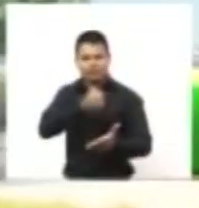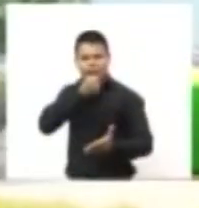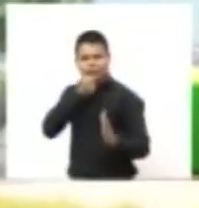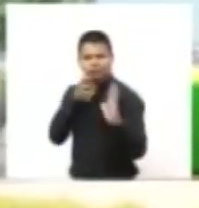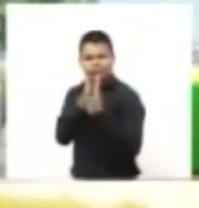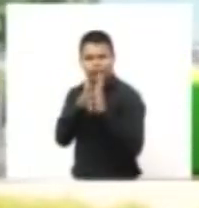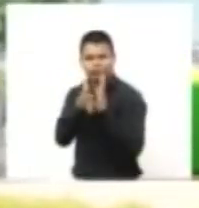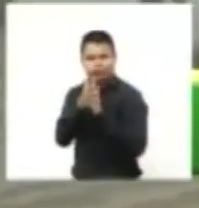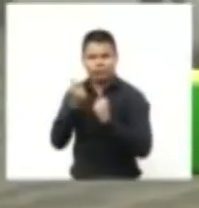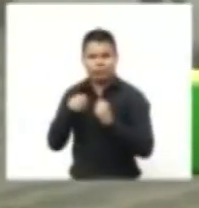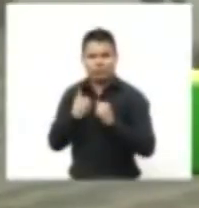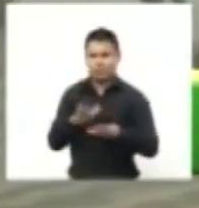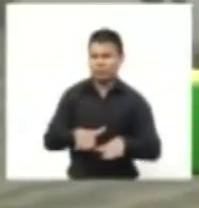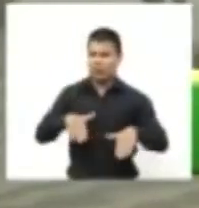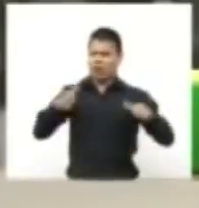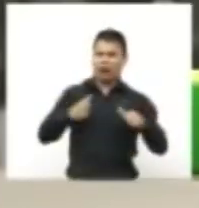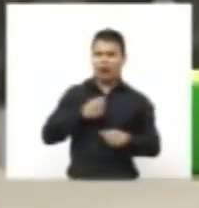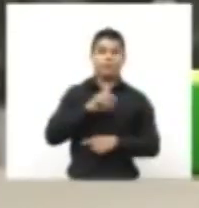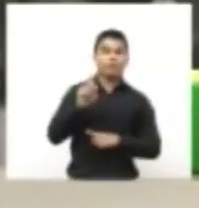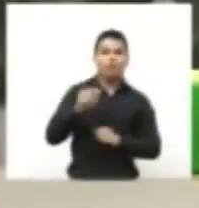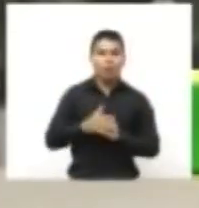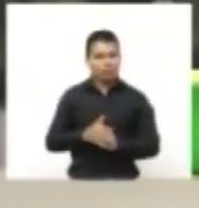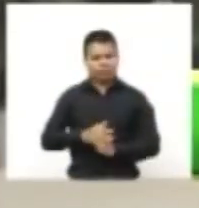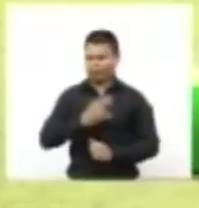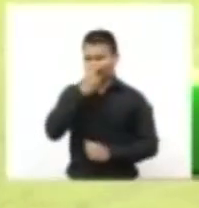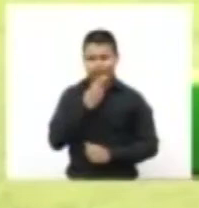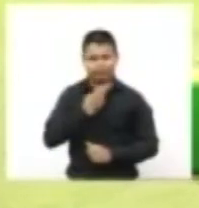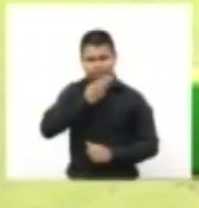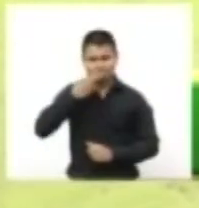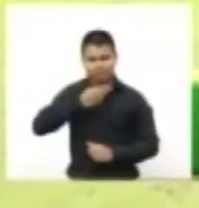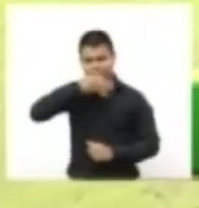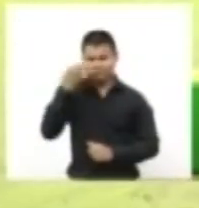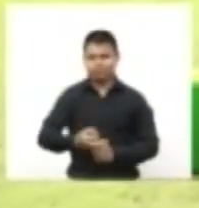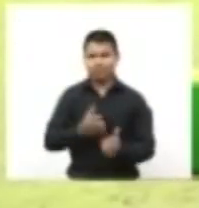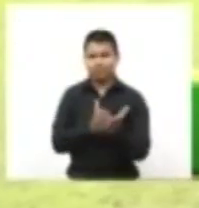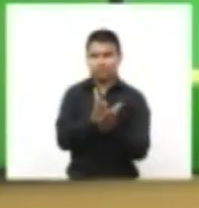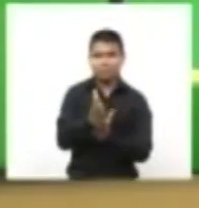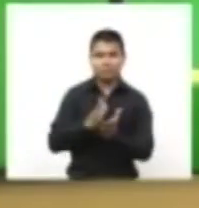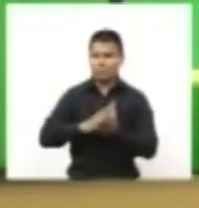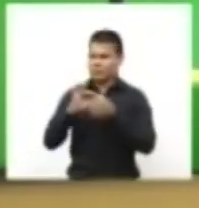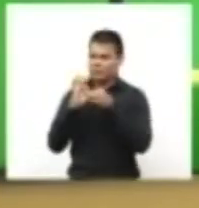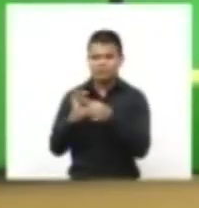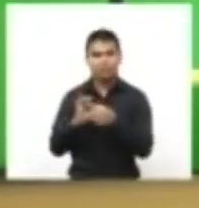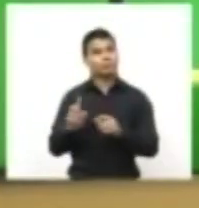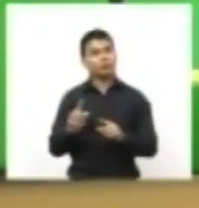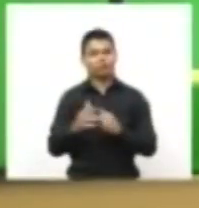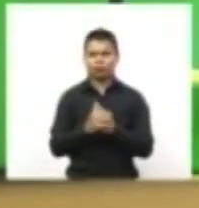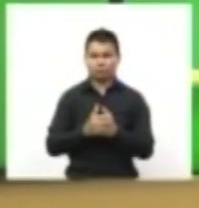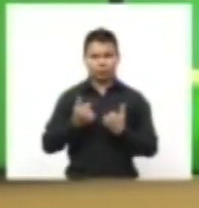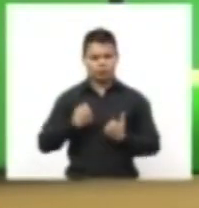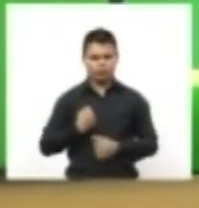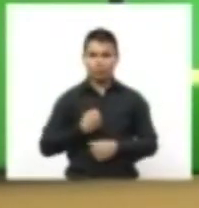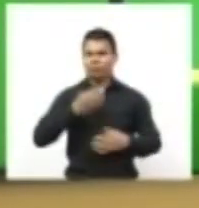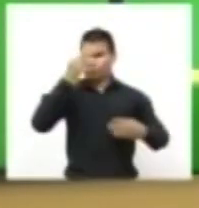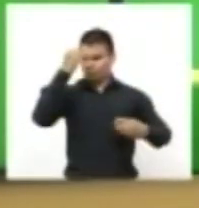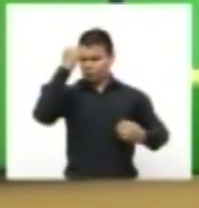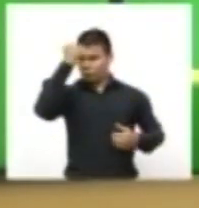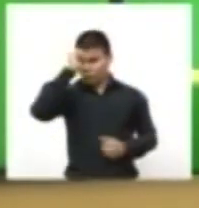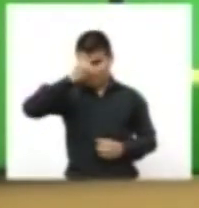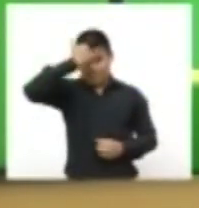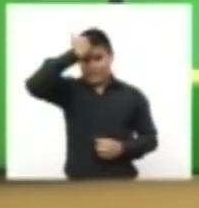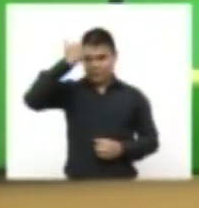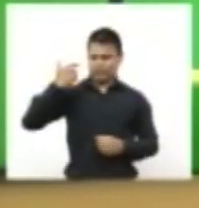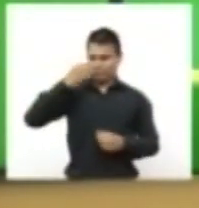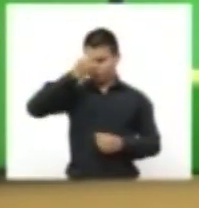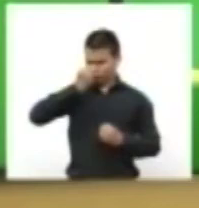que renunciemos al compromiso con la verdad, ni por amistad ni por intimidación. Por principio, creemos en el respeto que se merece cada